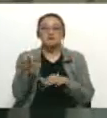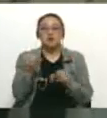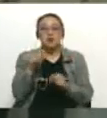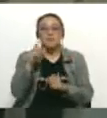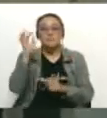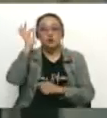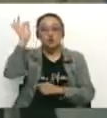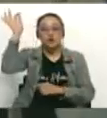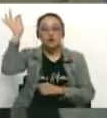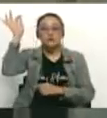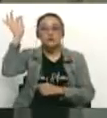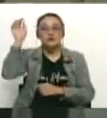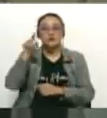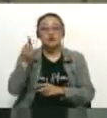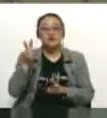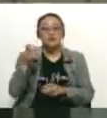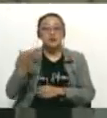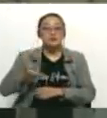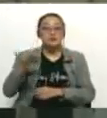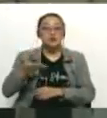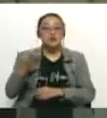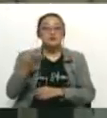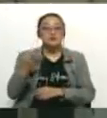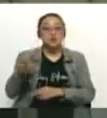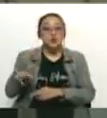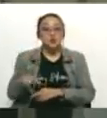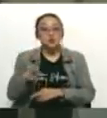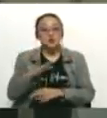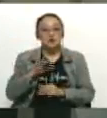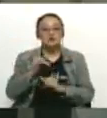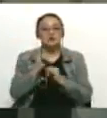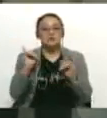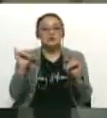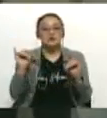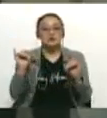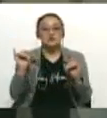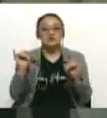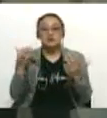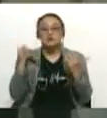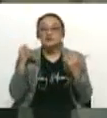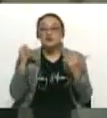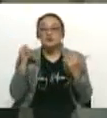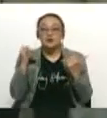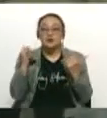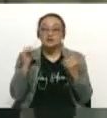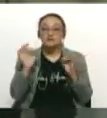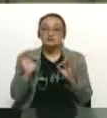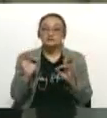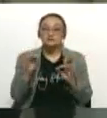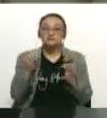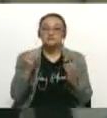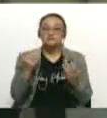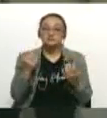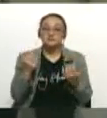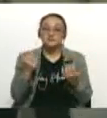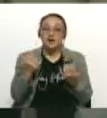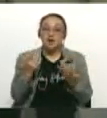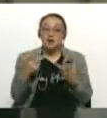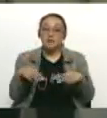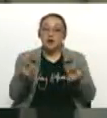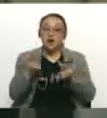Cabello, que es un hito importantísimo en la ruta de nuestra independencia. Vamos a celebrarlo por todo lo alto, gobernador, y a poner en